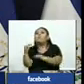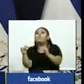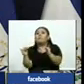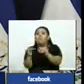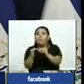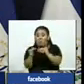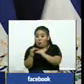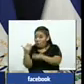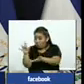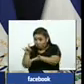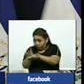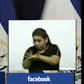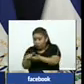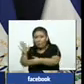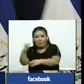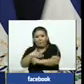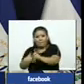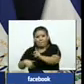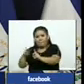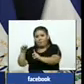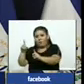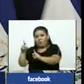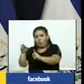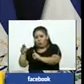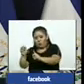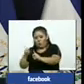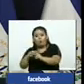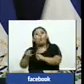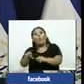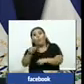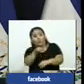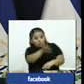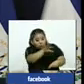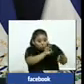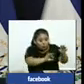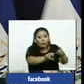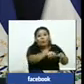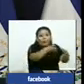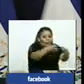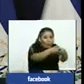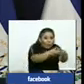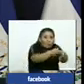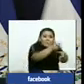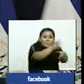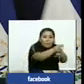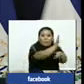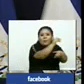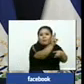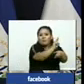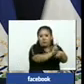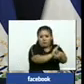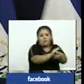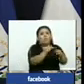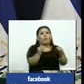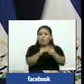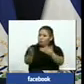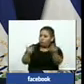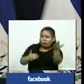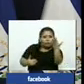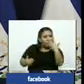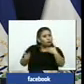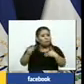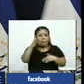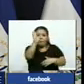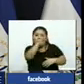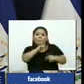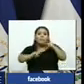delegación para poner más presión internacional sobre el régimen y hacemos un llamado e invitamos a los demás gobiernos democráticos